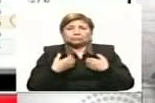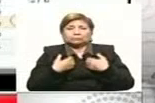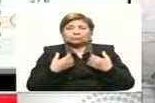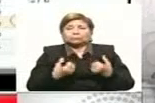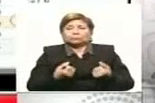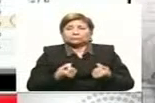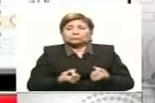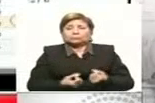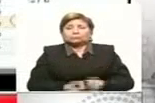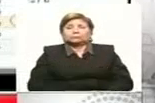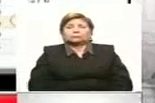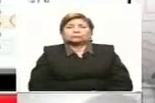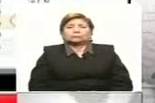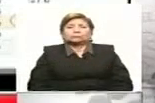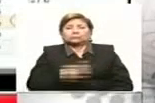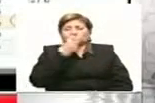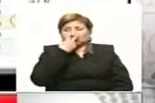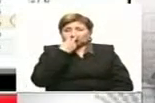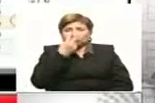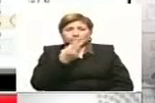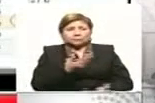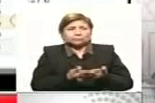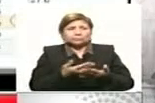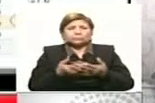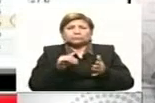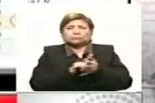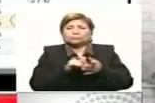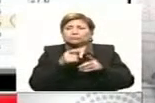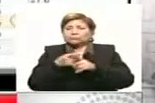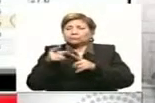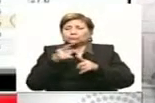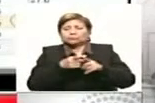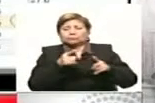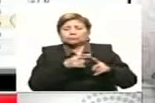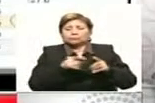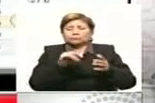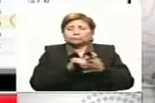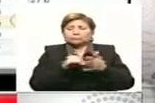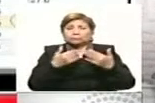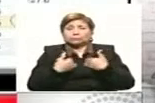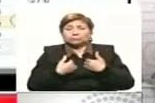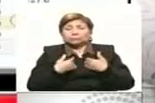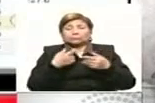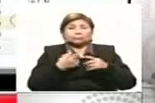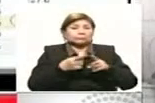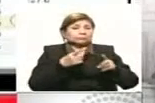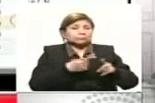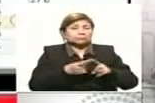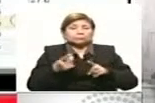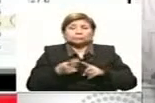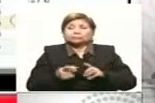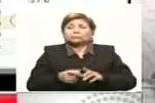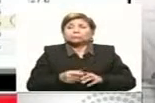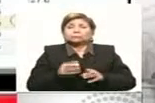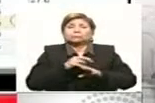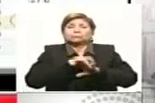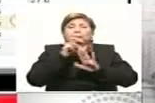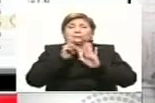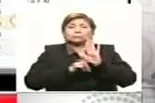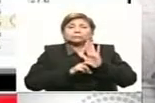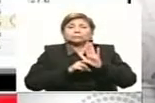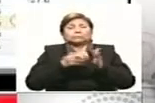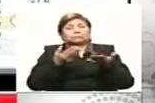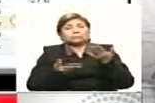¿no? Y vemos allí las diferencias que tenemos en los diferentes programas,